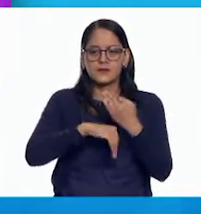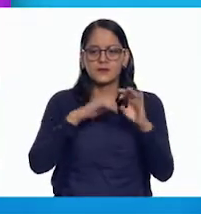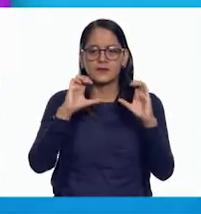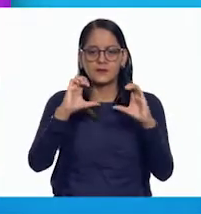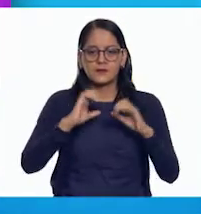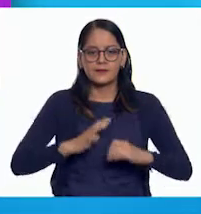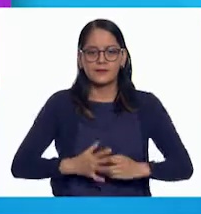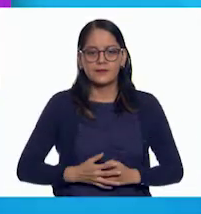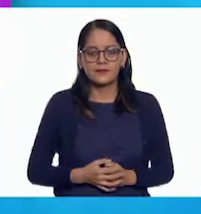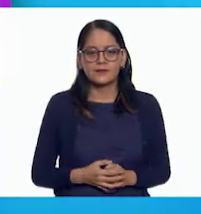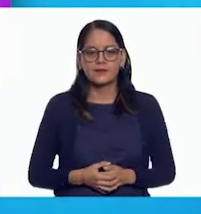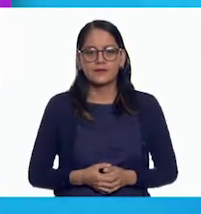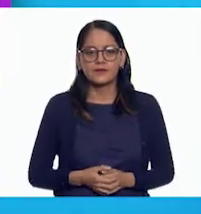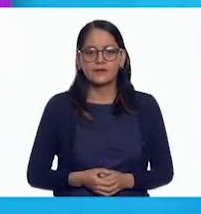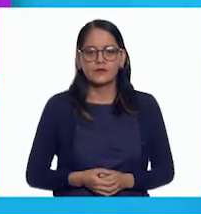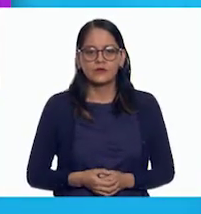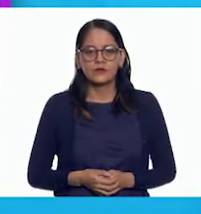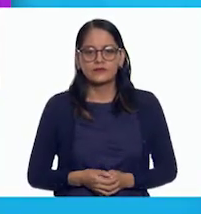unos a los otros.